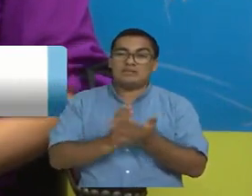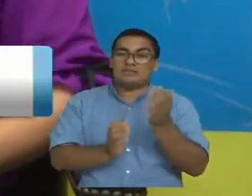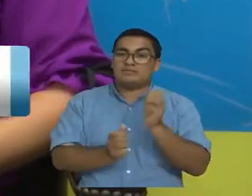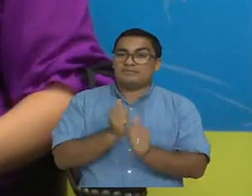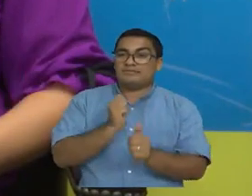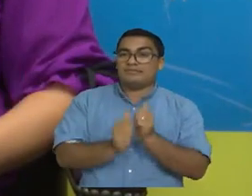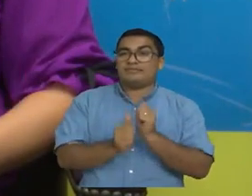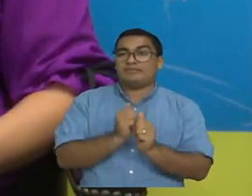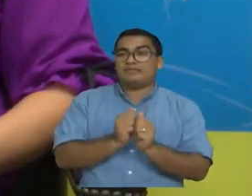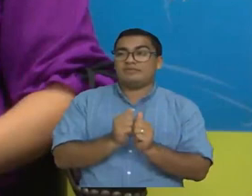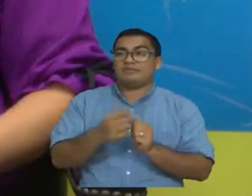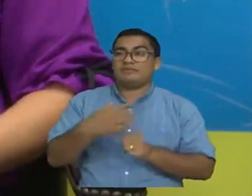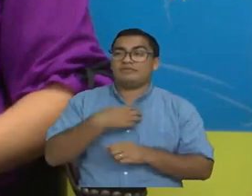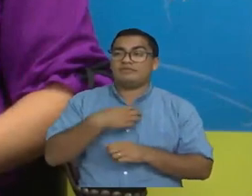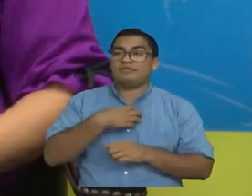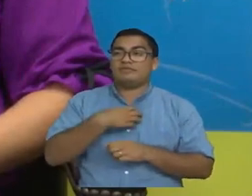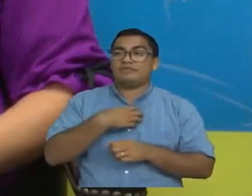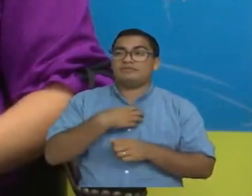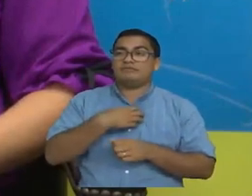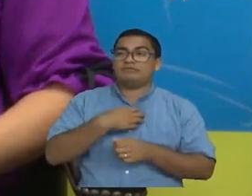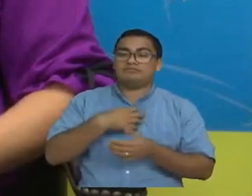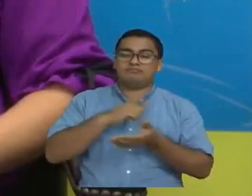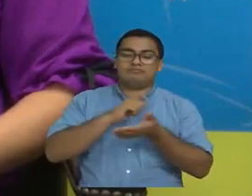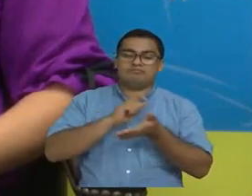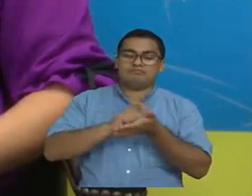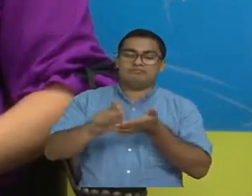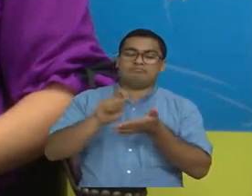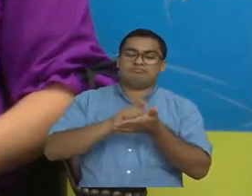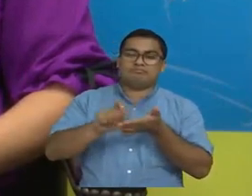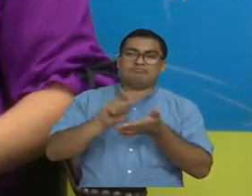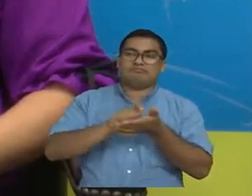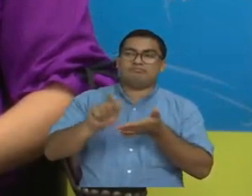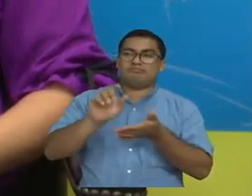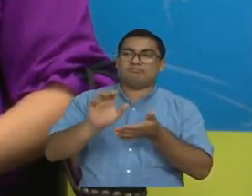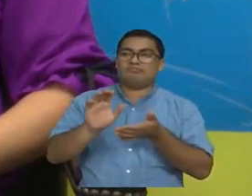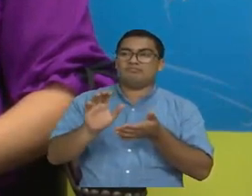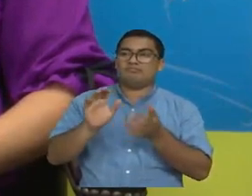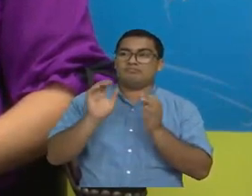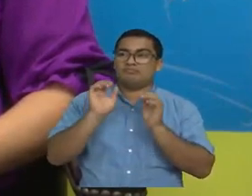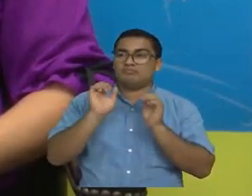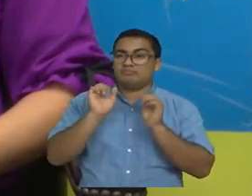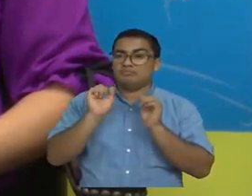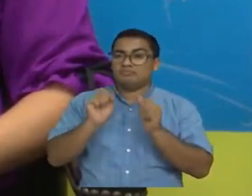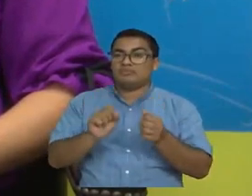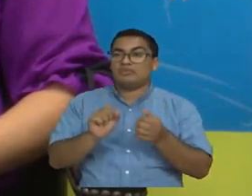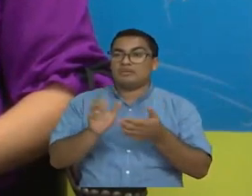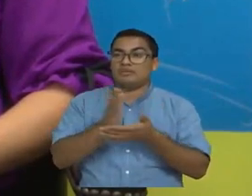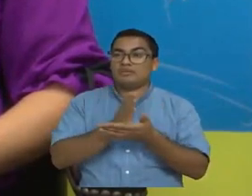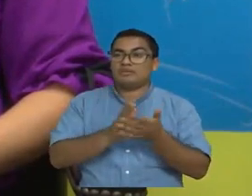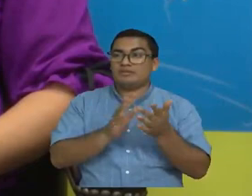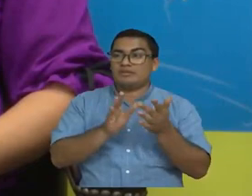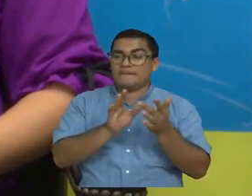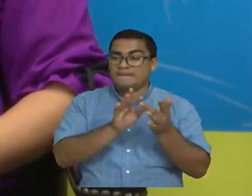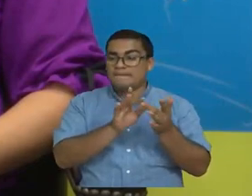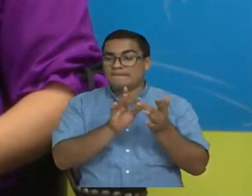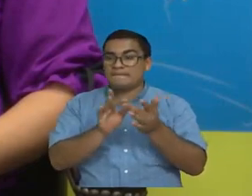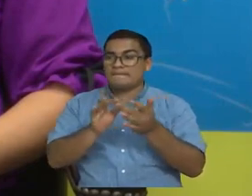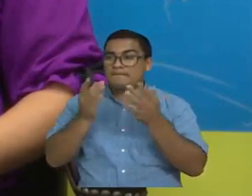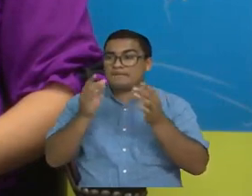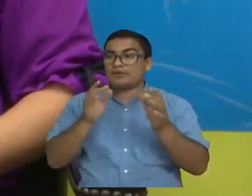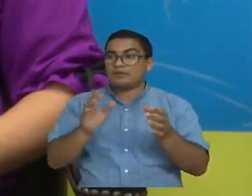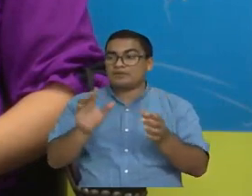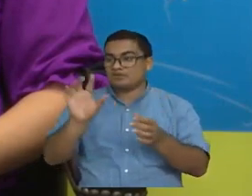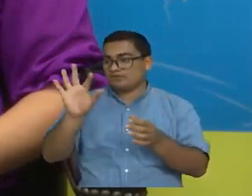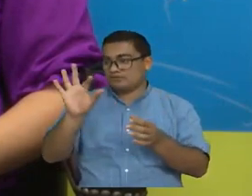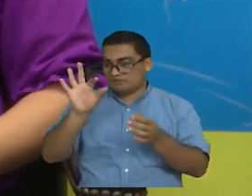motora fina que le llamamos nosotros los médicos, agarrar a las funciones especializadas de agarrar las cosas con dos